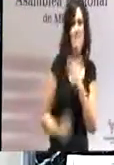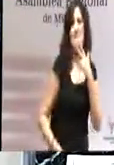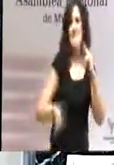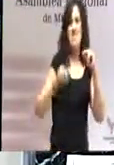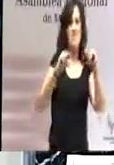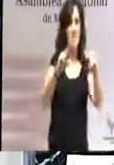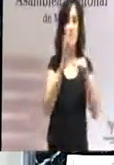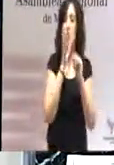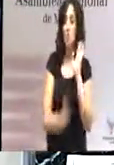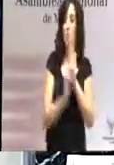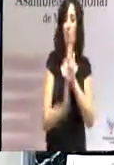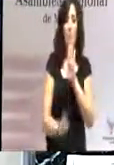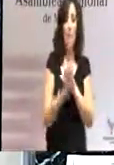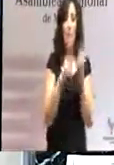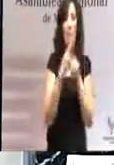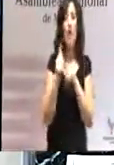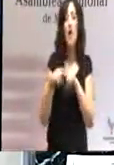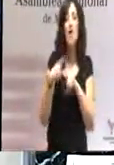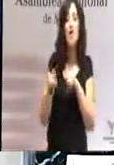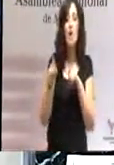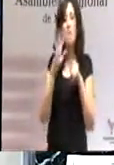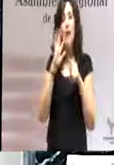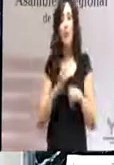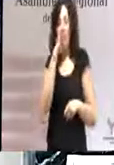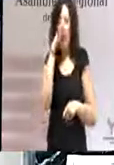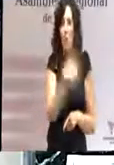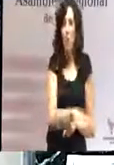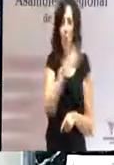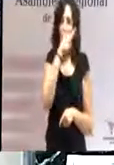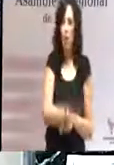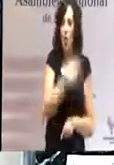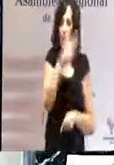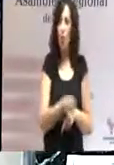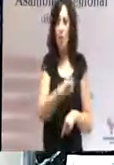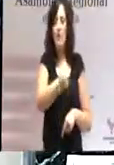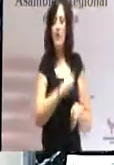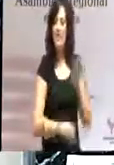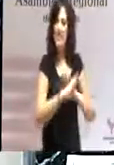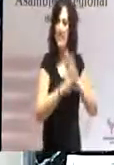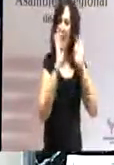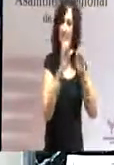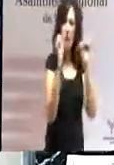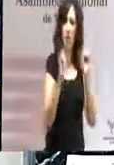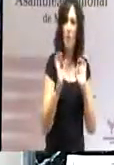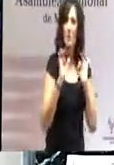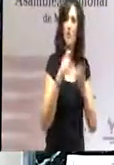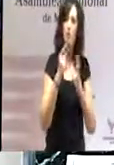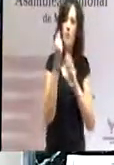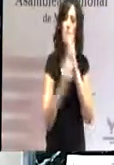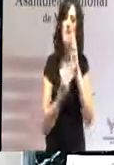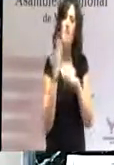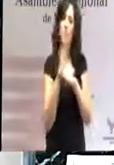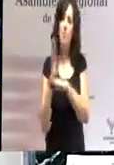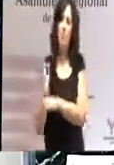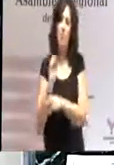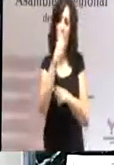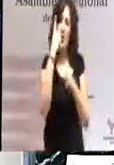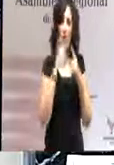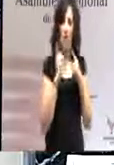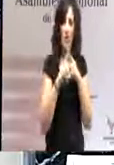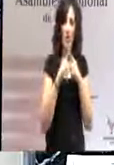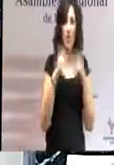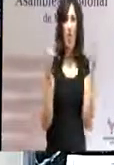siguen funcionando a remolque de titulares y denuncias. Le proponemos una serie de medidas que cambiarán esa percepción. Ante todo, urge realizar